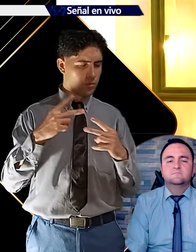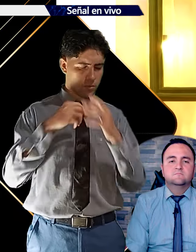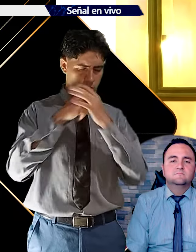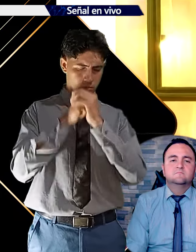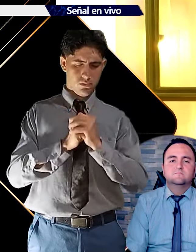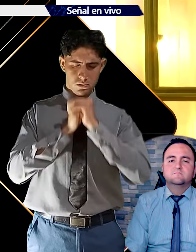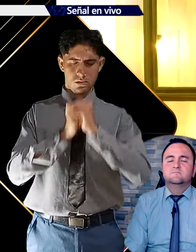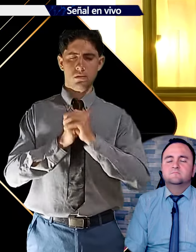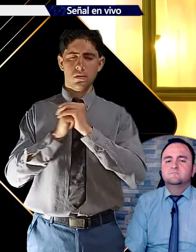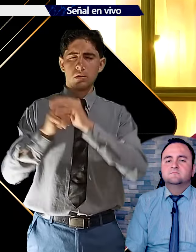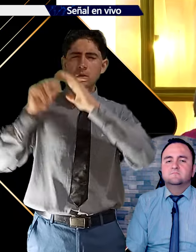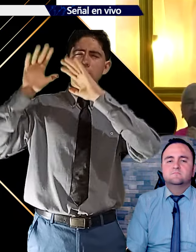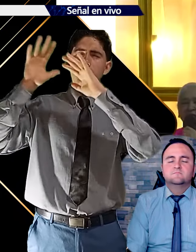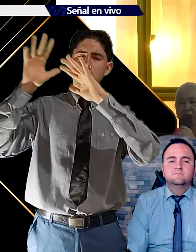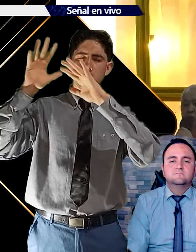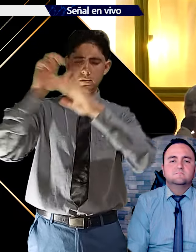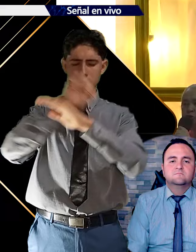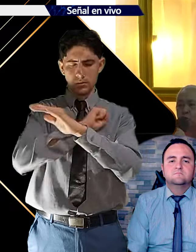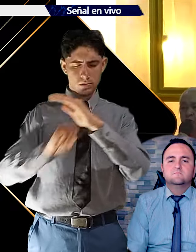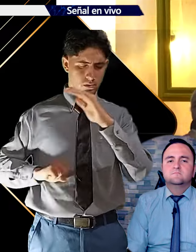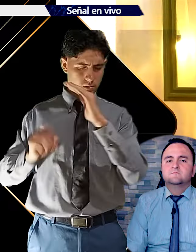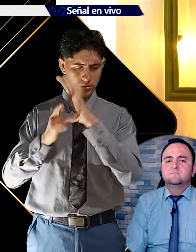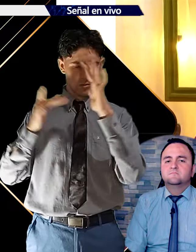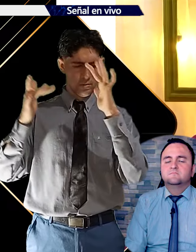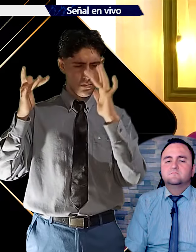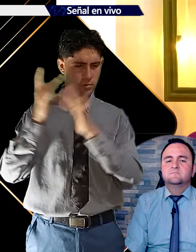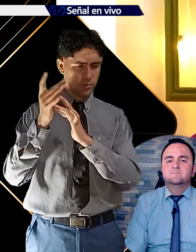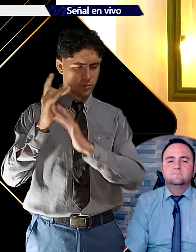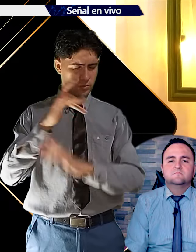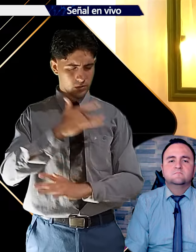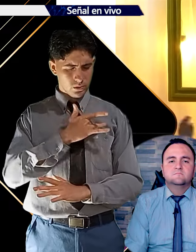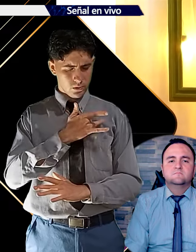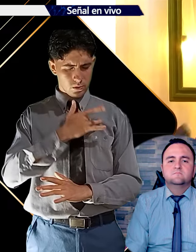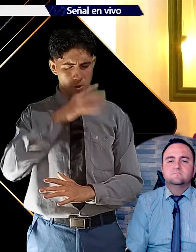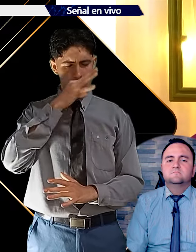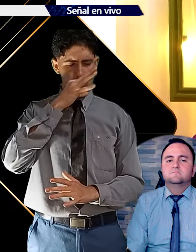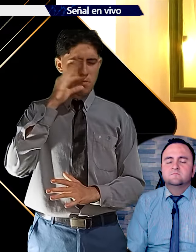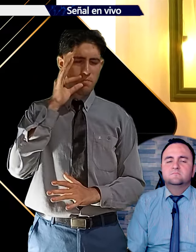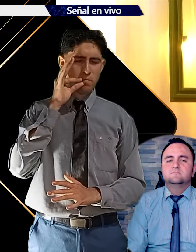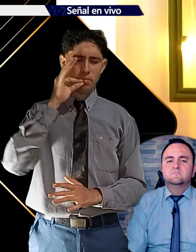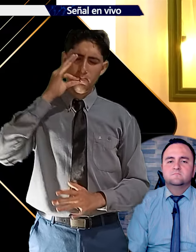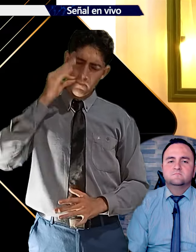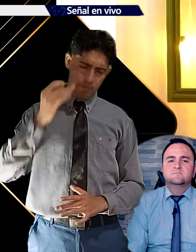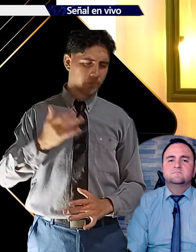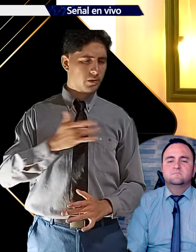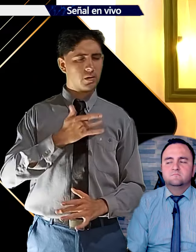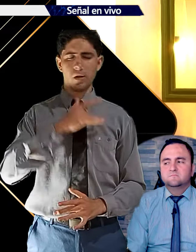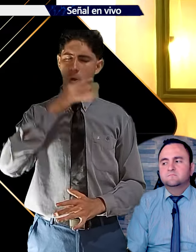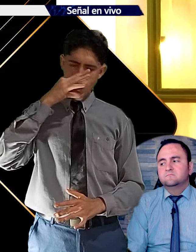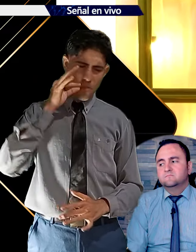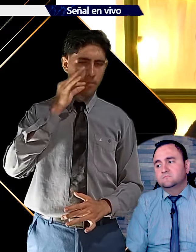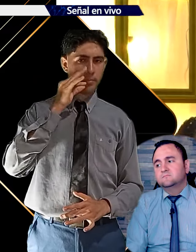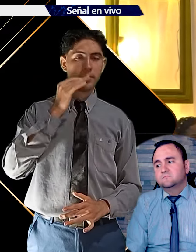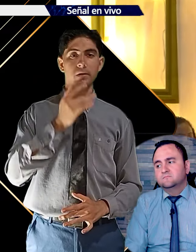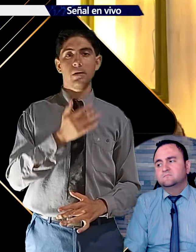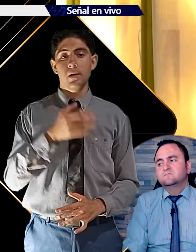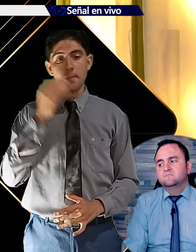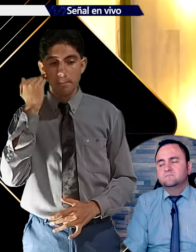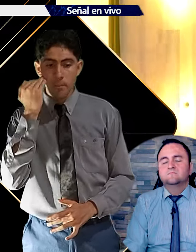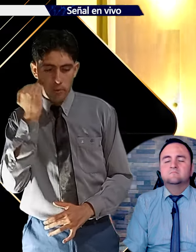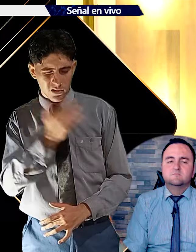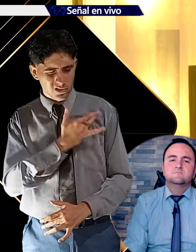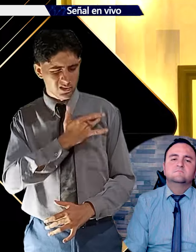de hogar, hermana, venga, usted póngase la mano en el vientre, y los dos van a comenzar a clamar: Señor, afírmale la identidad varonil a mi muchacho, afírmale la identidad desde